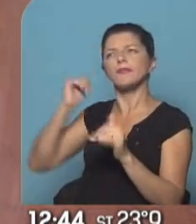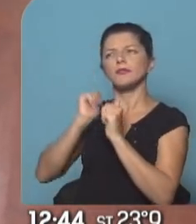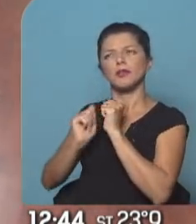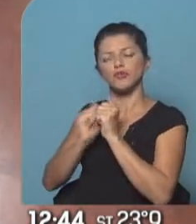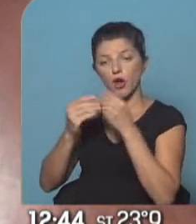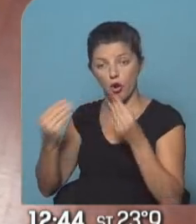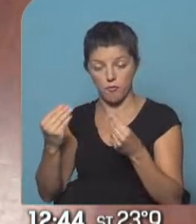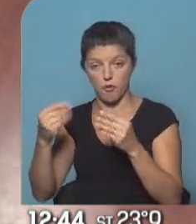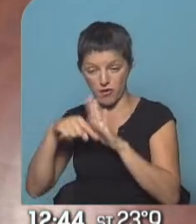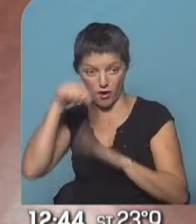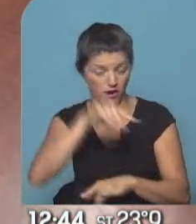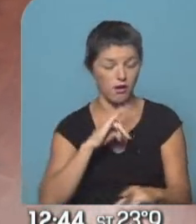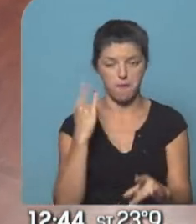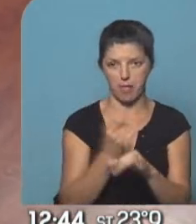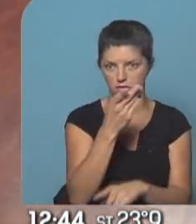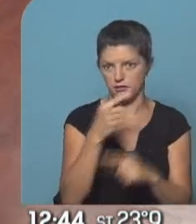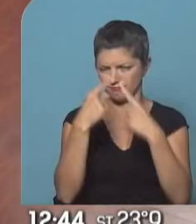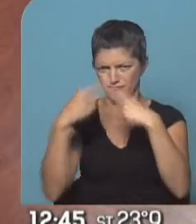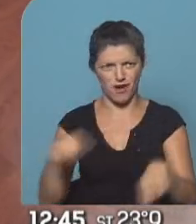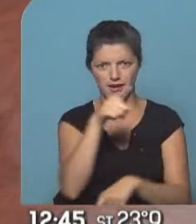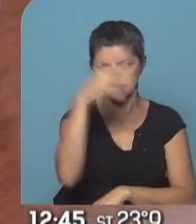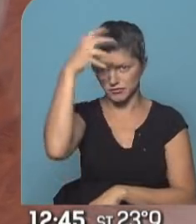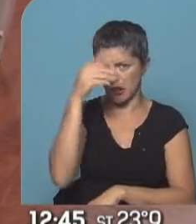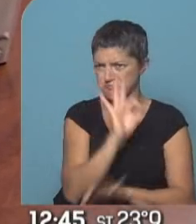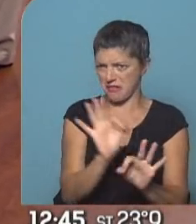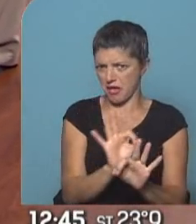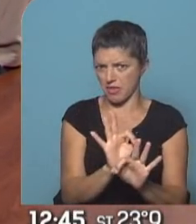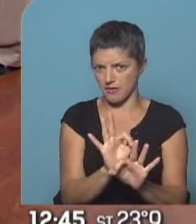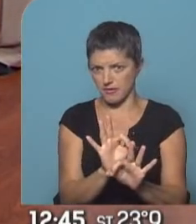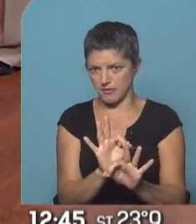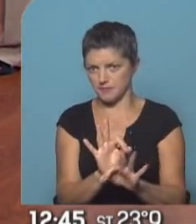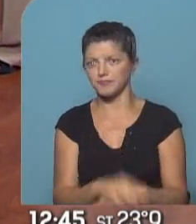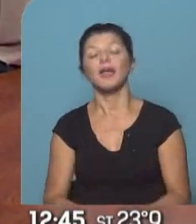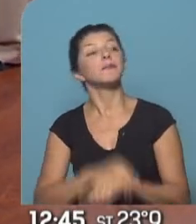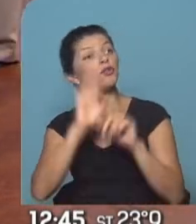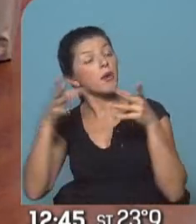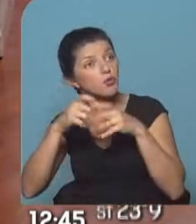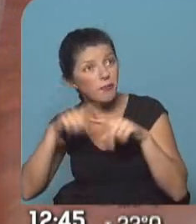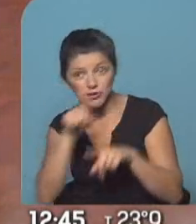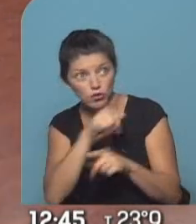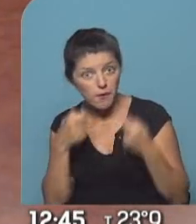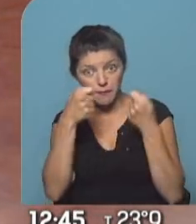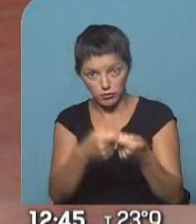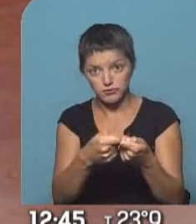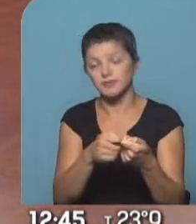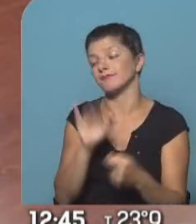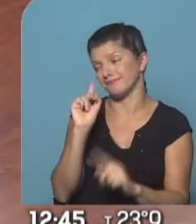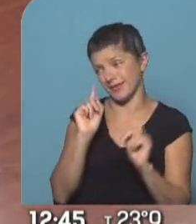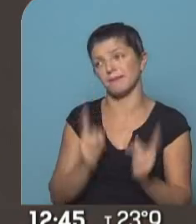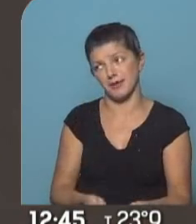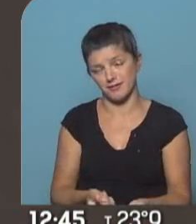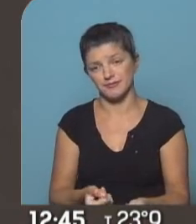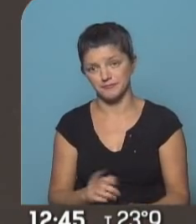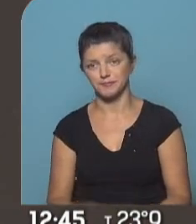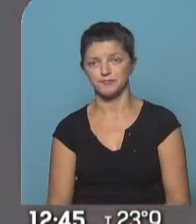Trump no lo hay, en buena medida porque el triunfo fue muy inesperado. Y porque no tiene el apoyo del partido. También, y porque es antirrepublicano. ¿No? Uno también podría pensar